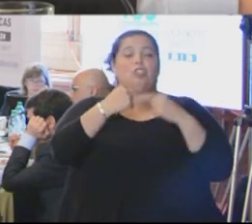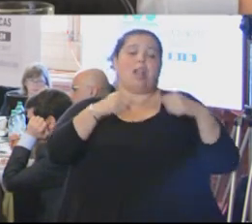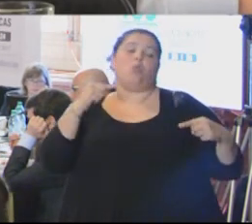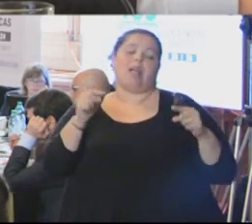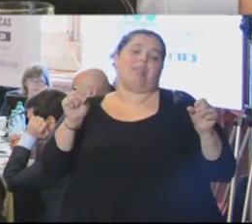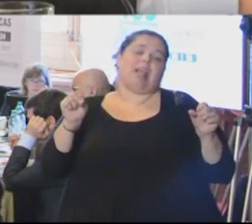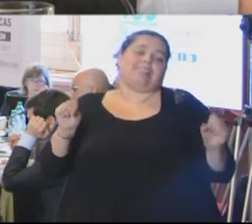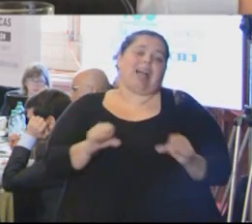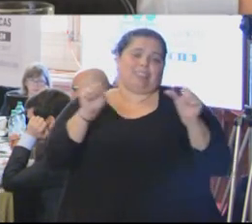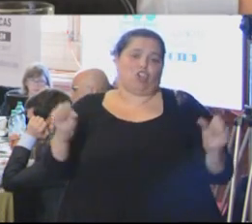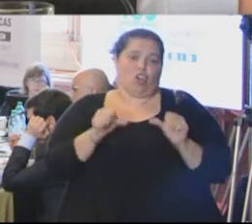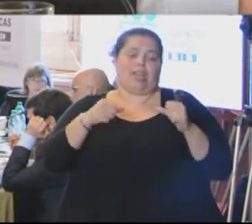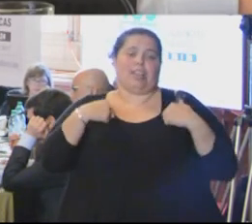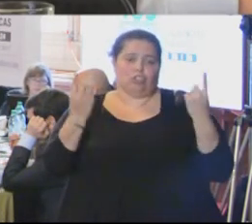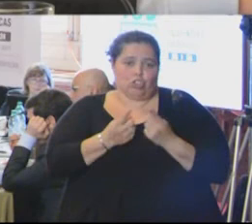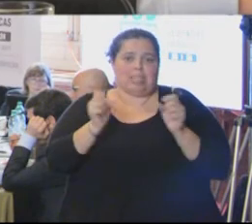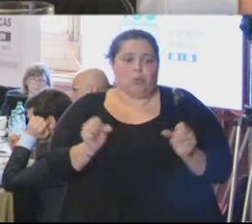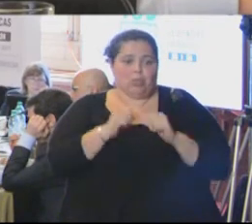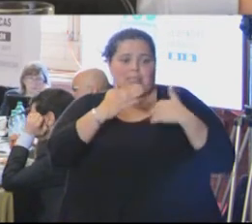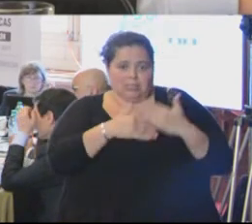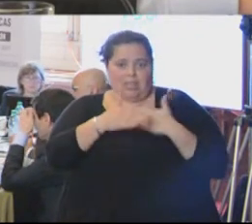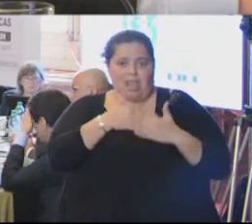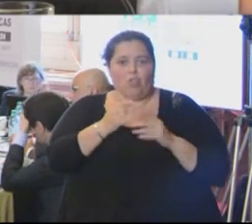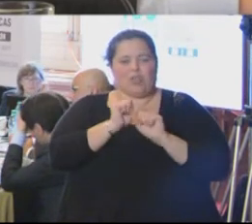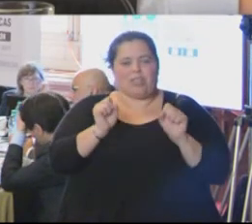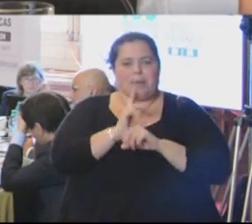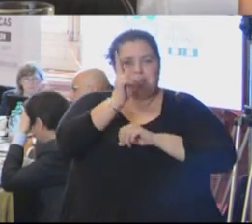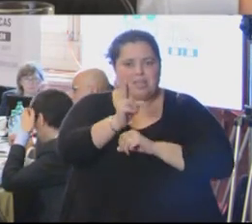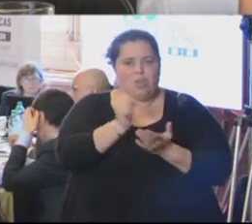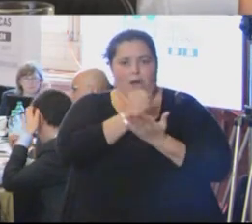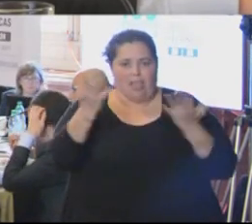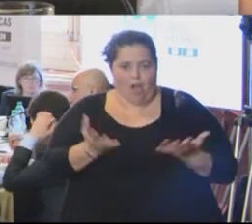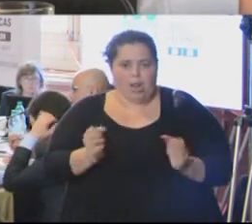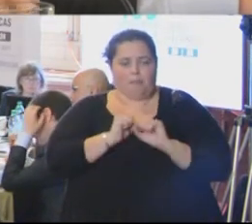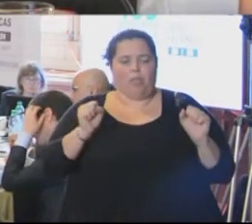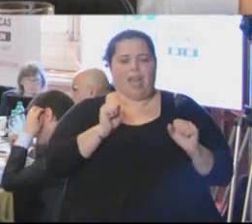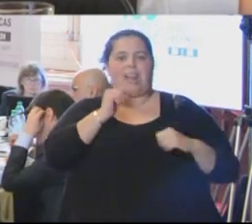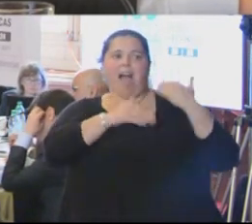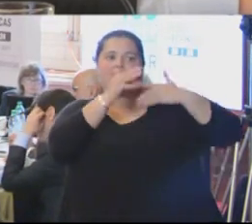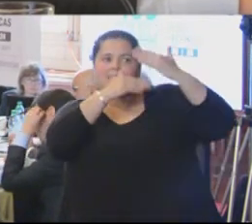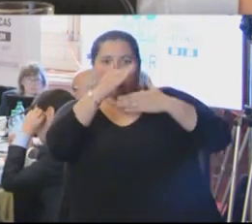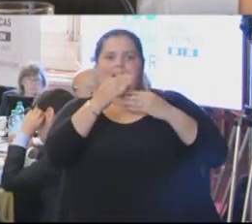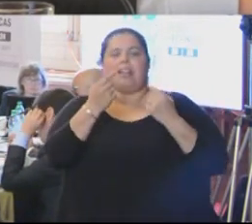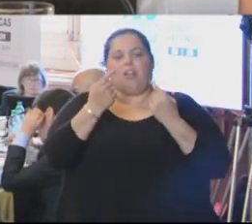esta estrategia y que nos ha permitido hasta el momento tener avances que estamos reportando el día de hoy.